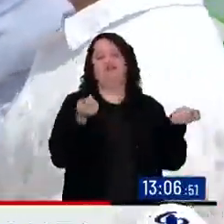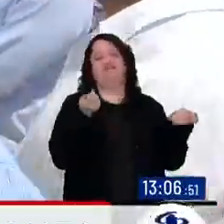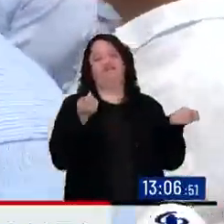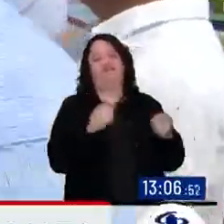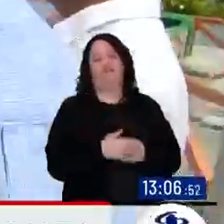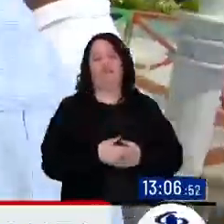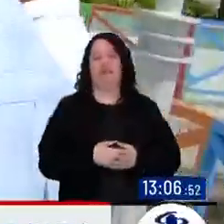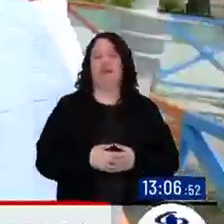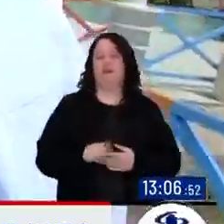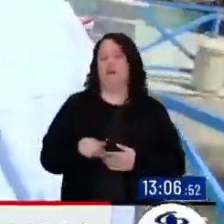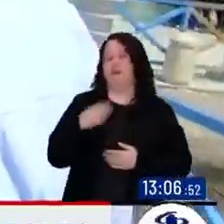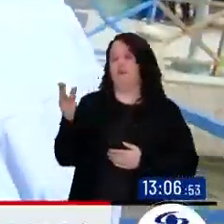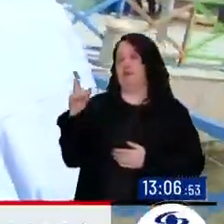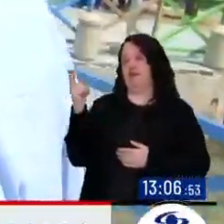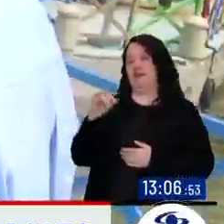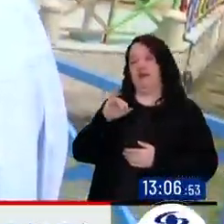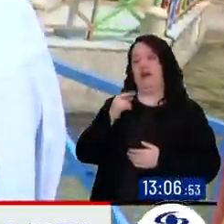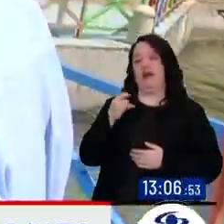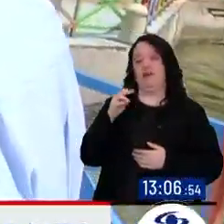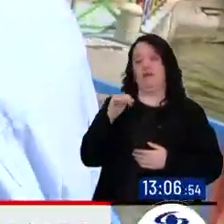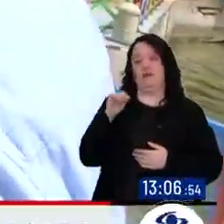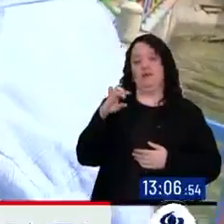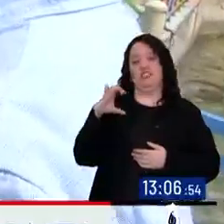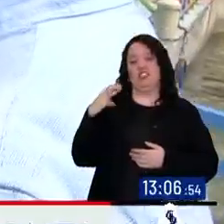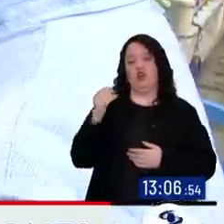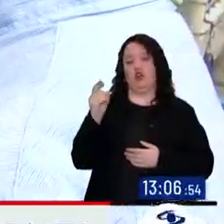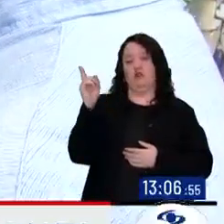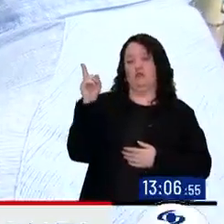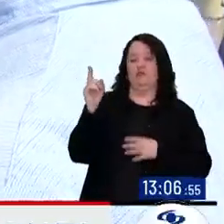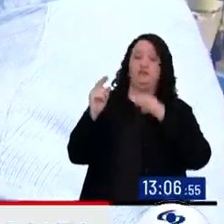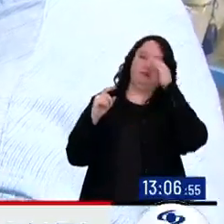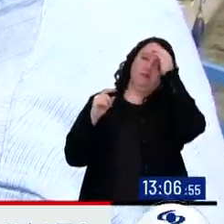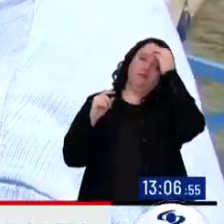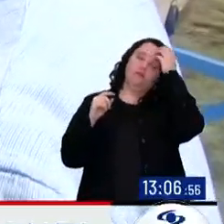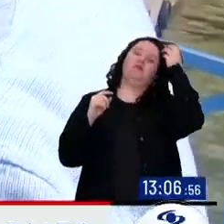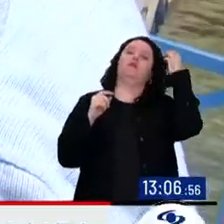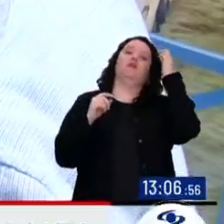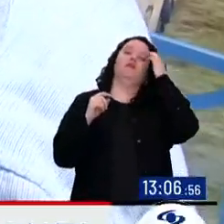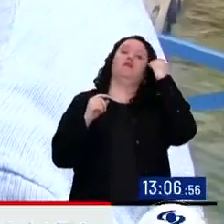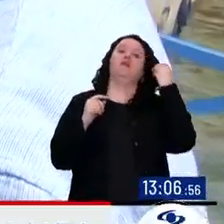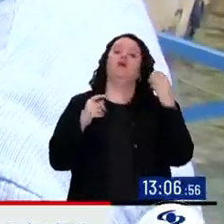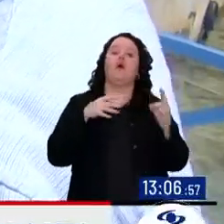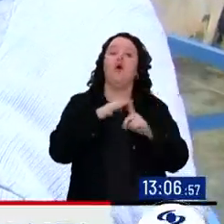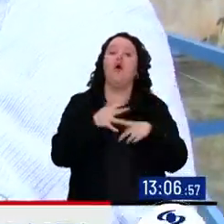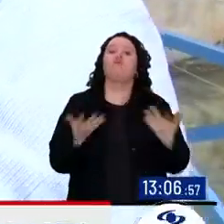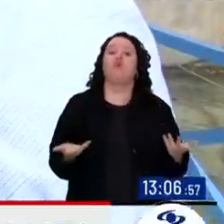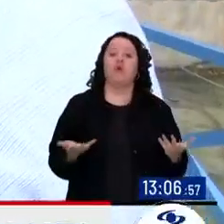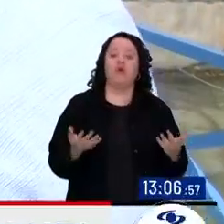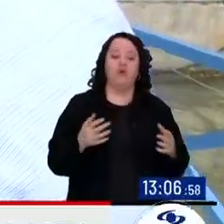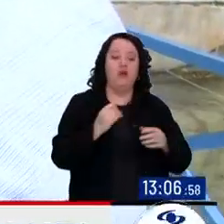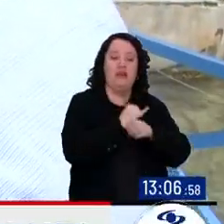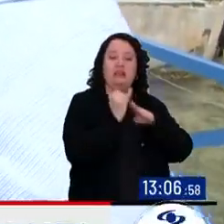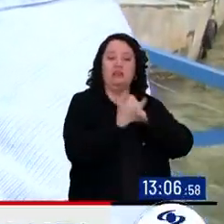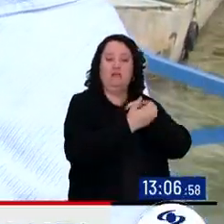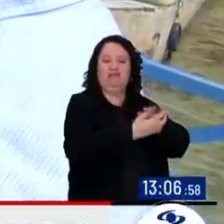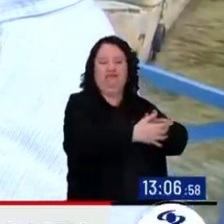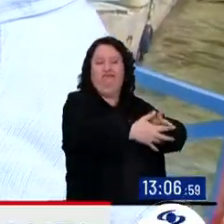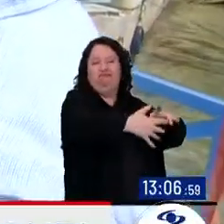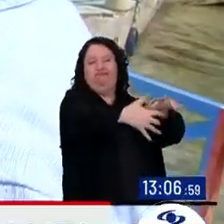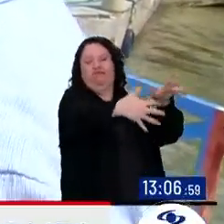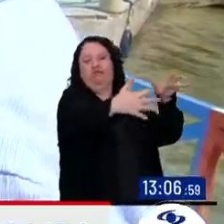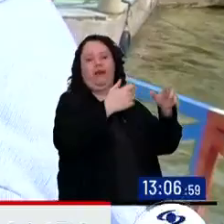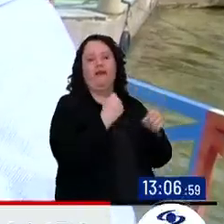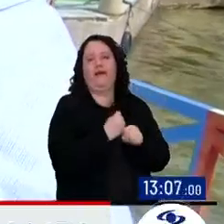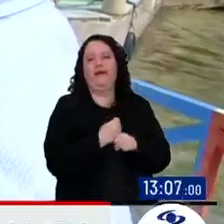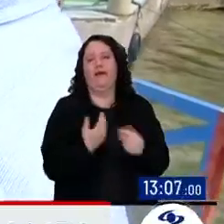tercer candidato, Germán Pacheco. Germán, ¿cómo atacar este fenómeno, una isla sobrepoblada y sin empleo? Bueno, sabemos